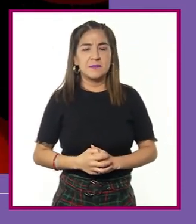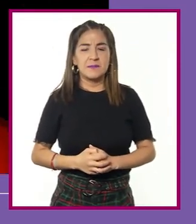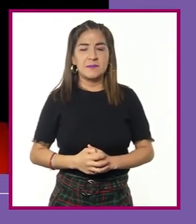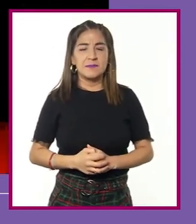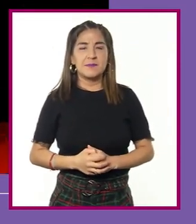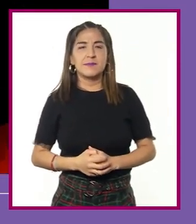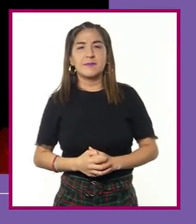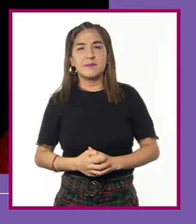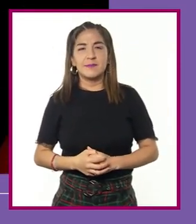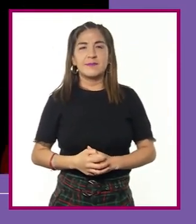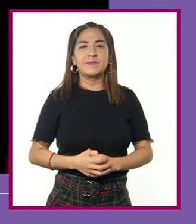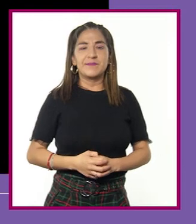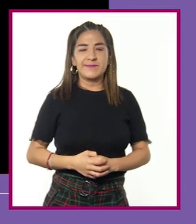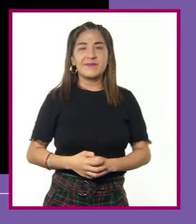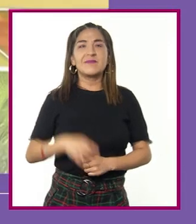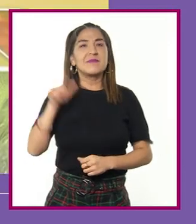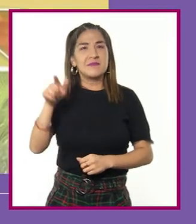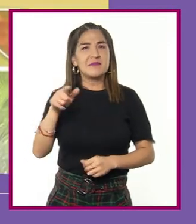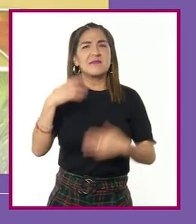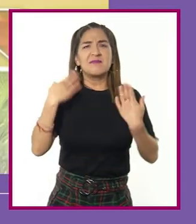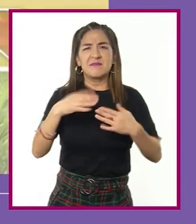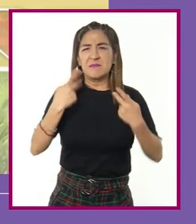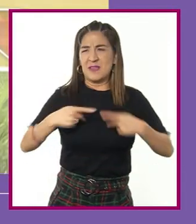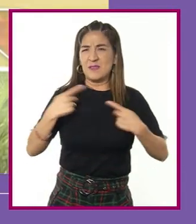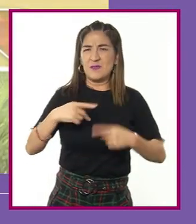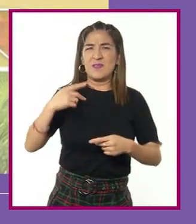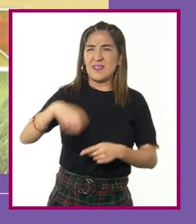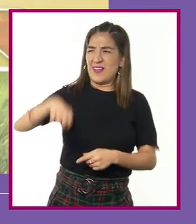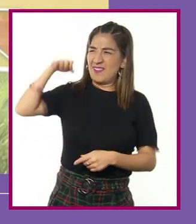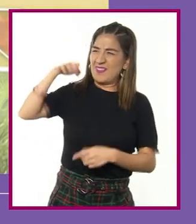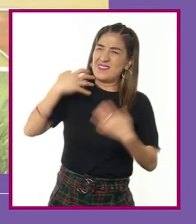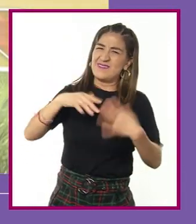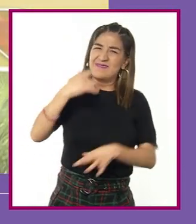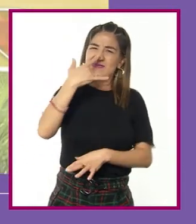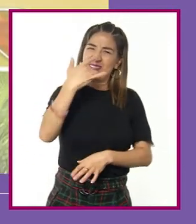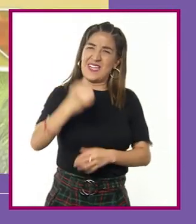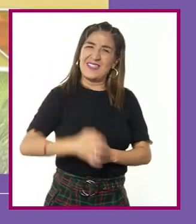Estaba claro que los mayores eran muy raros.